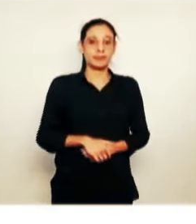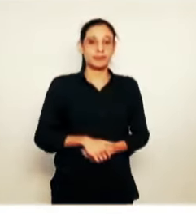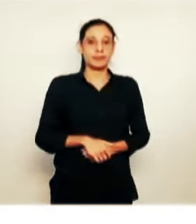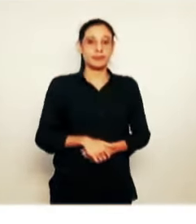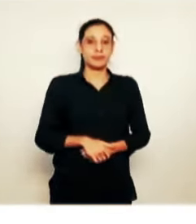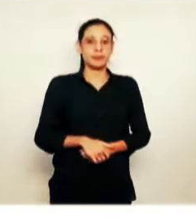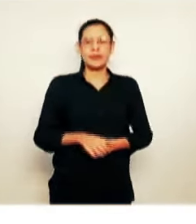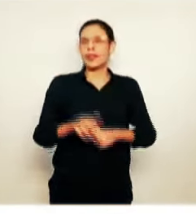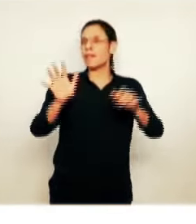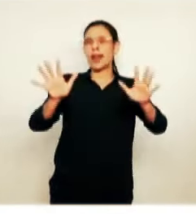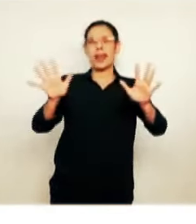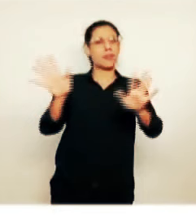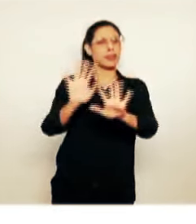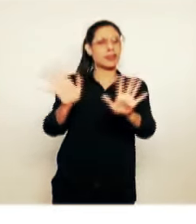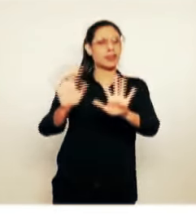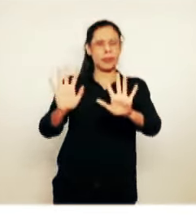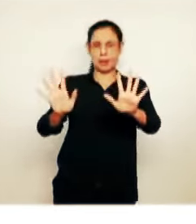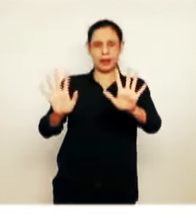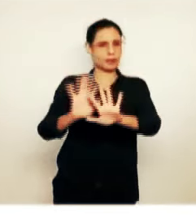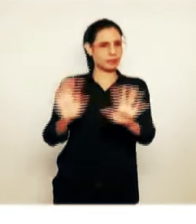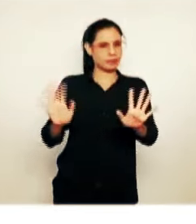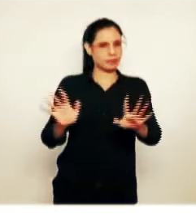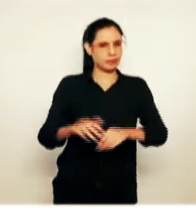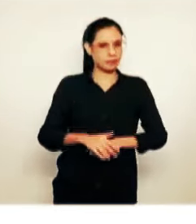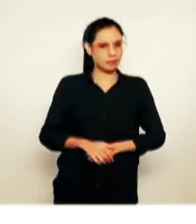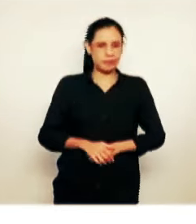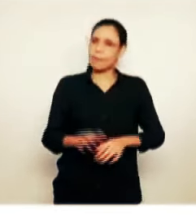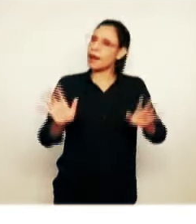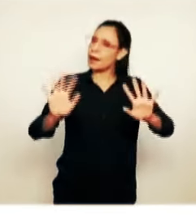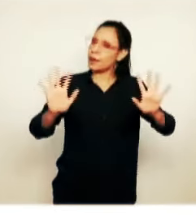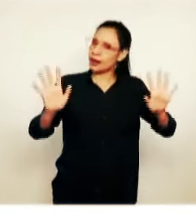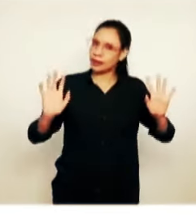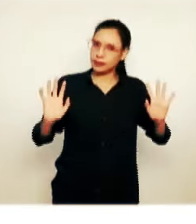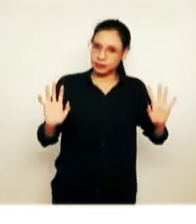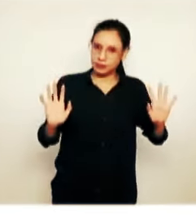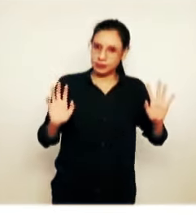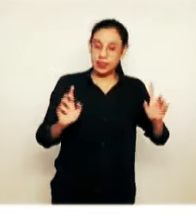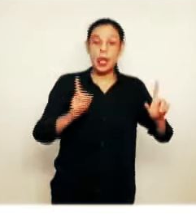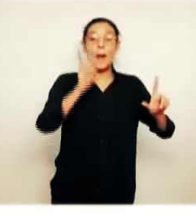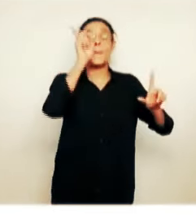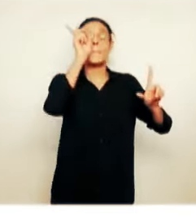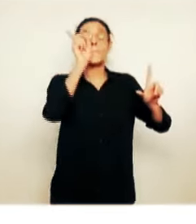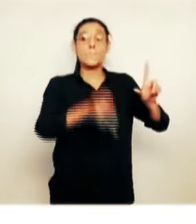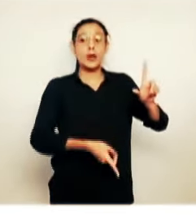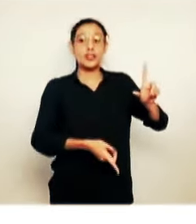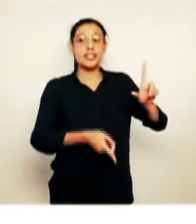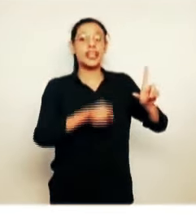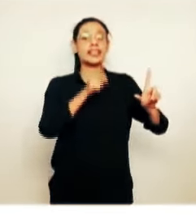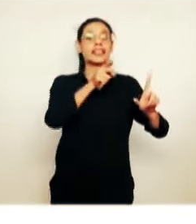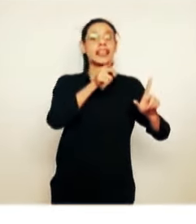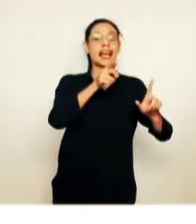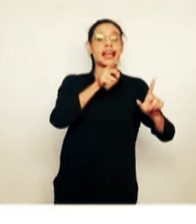No, pará. Pará. Porcentaje de potencia contratada en megavatios, en contratos,